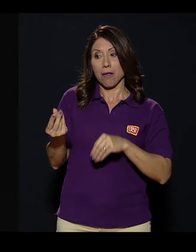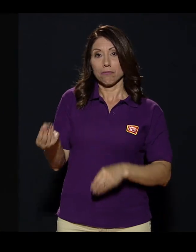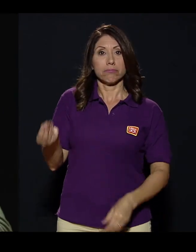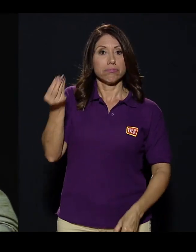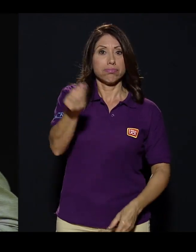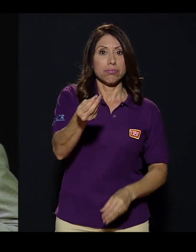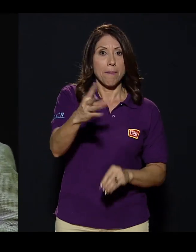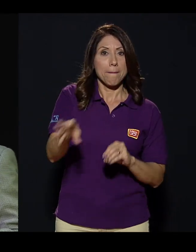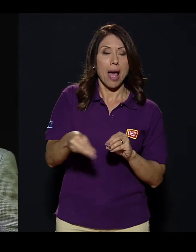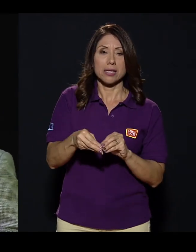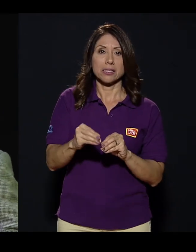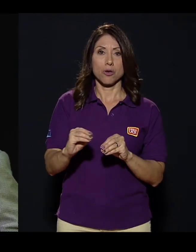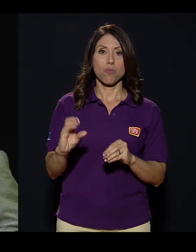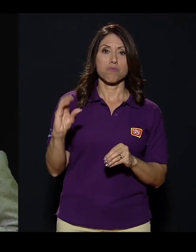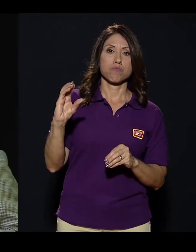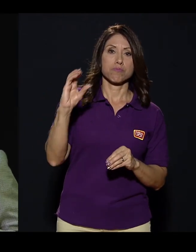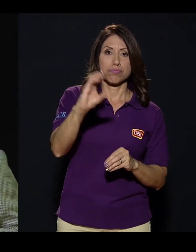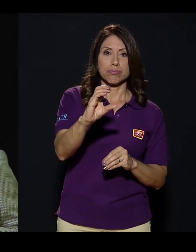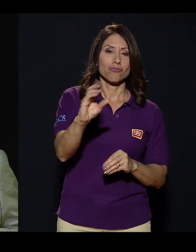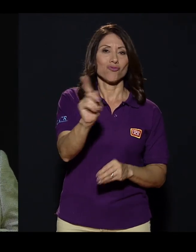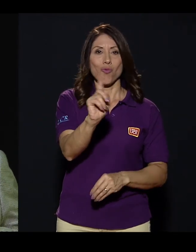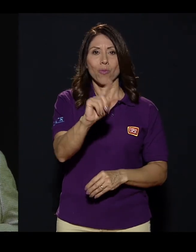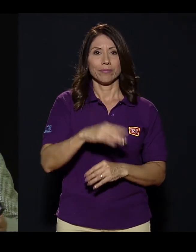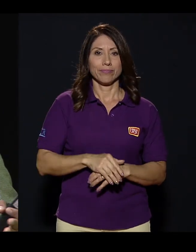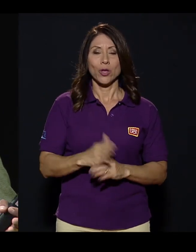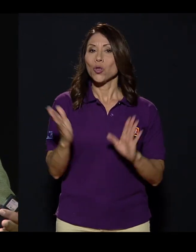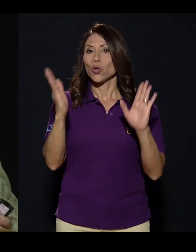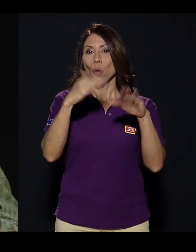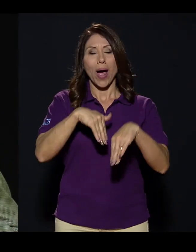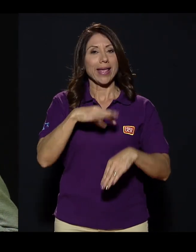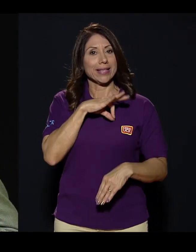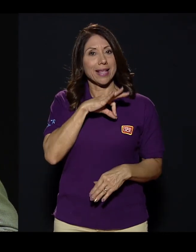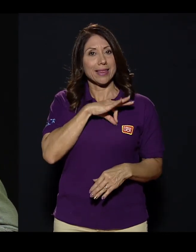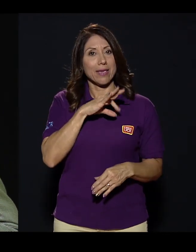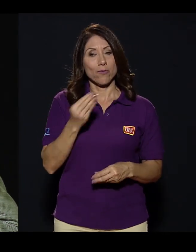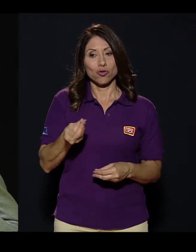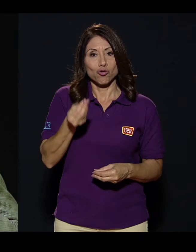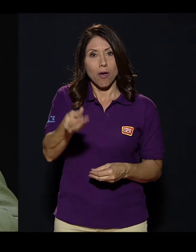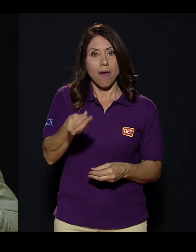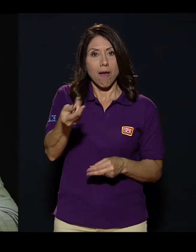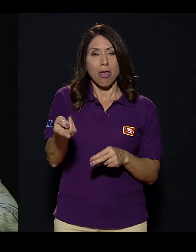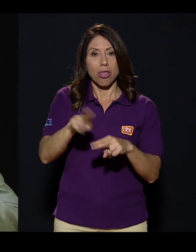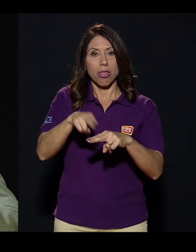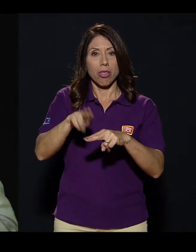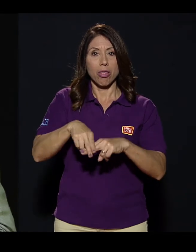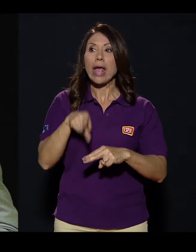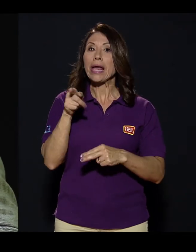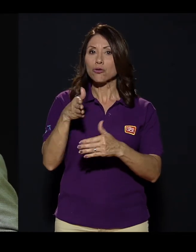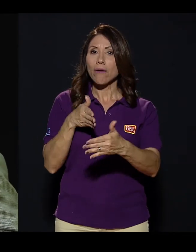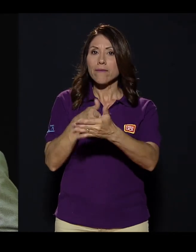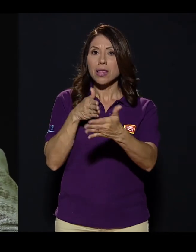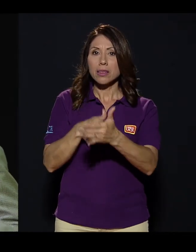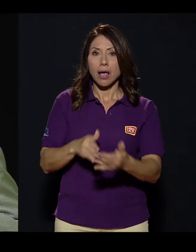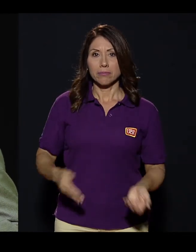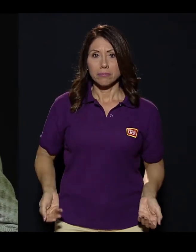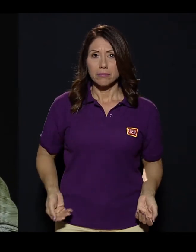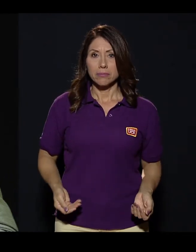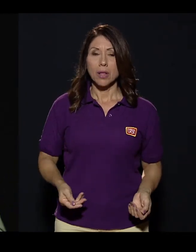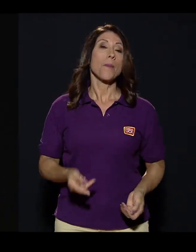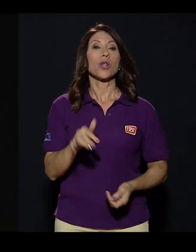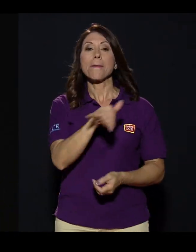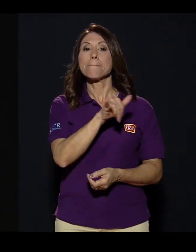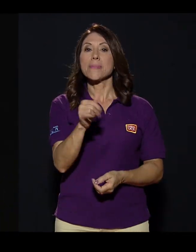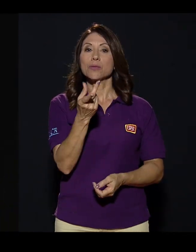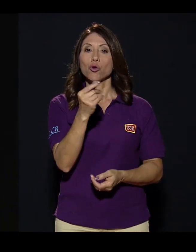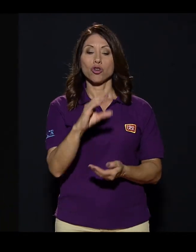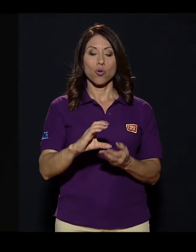Porque significa que de los mismos recursos que tengo como federación, tengo que dividir entre varios. Y a veces